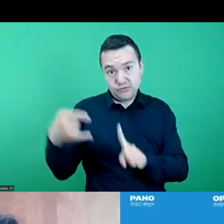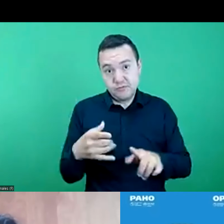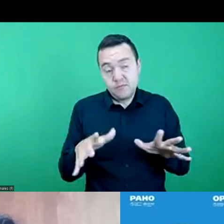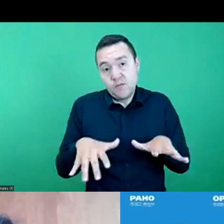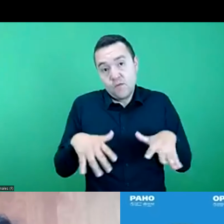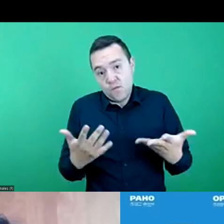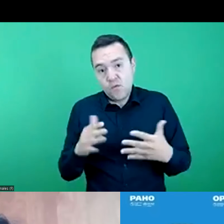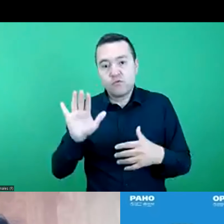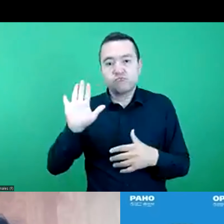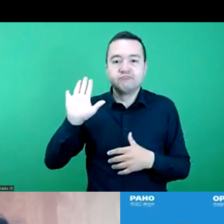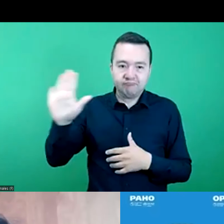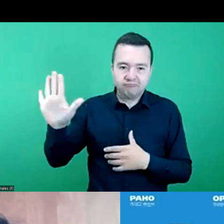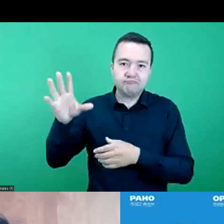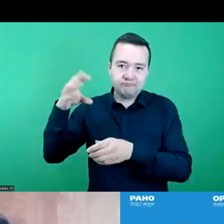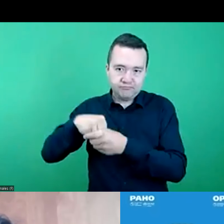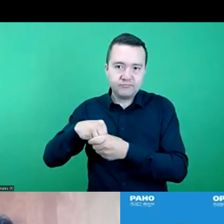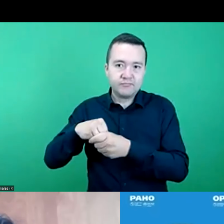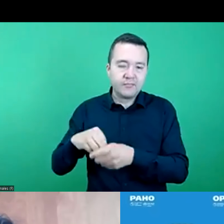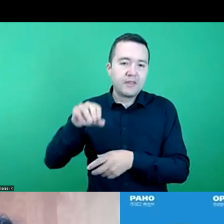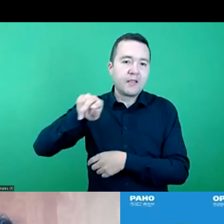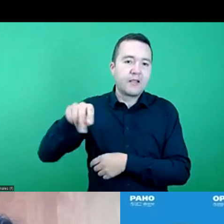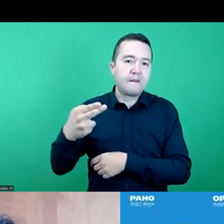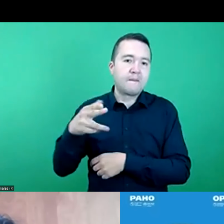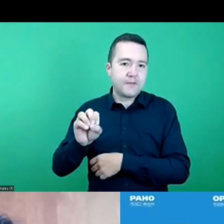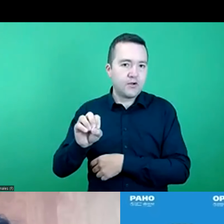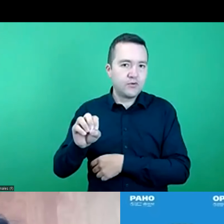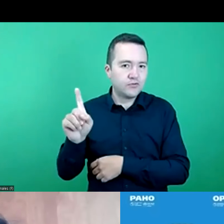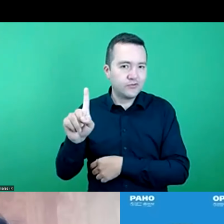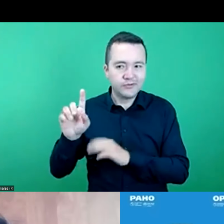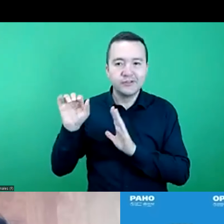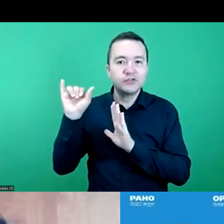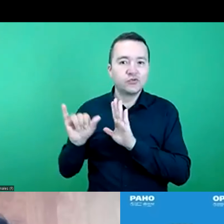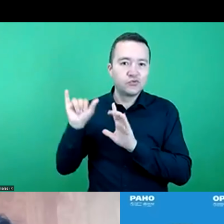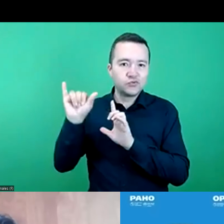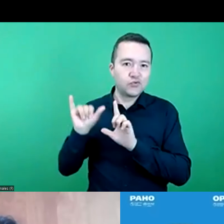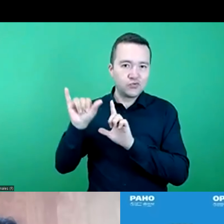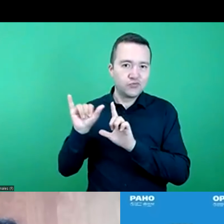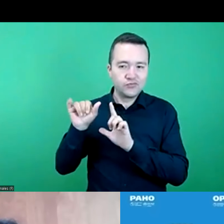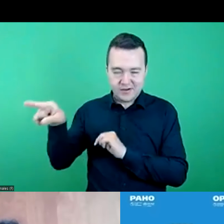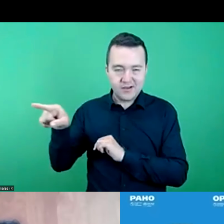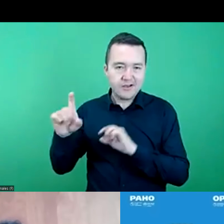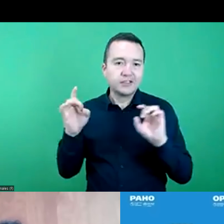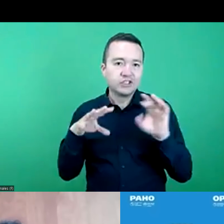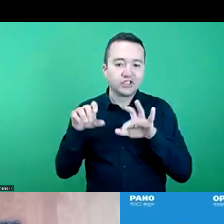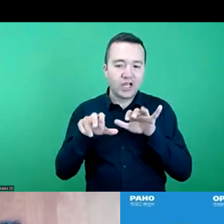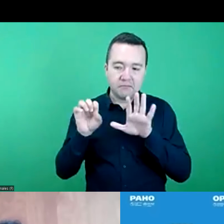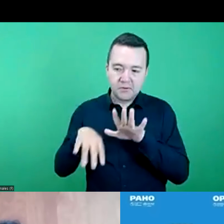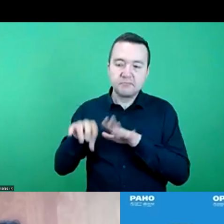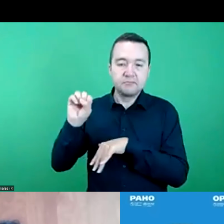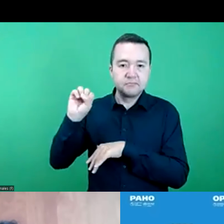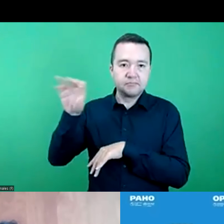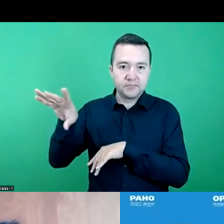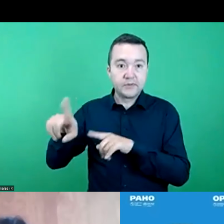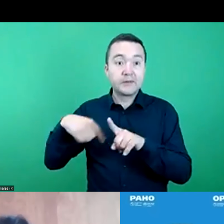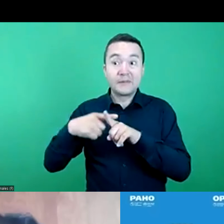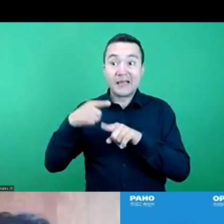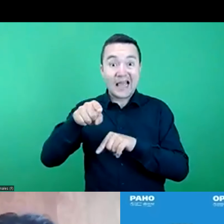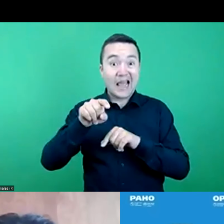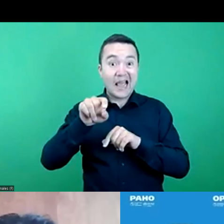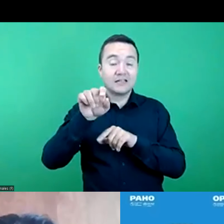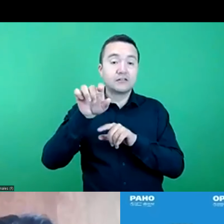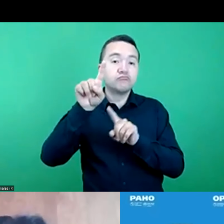YouTube, que pueden acceder en el chat y que además quedará como un documento grabado para